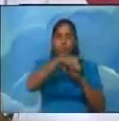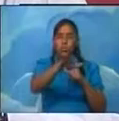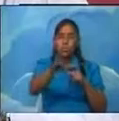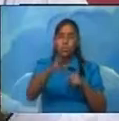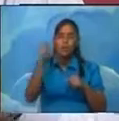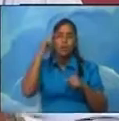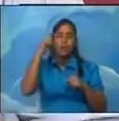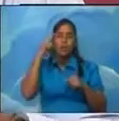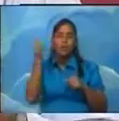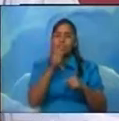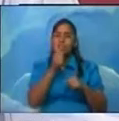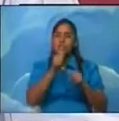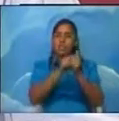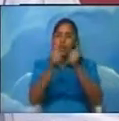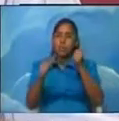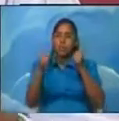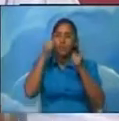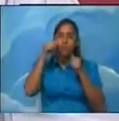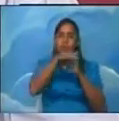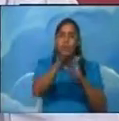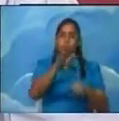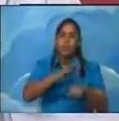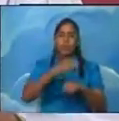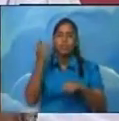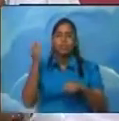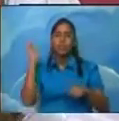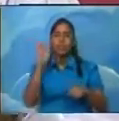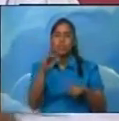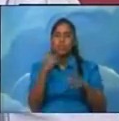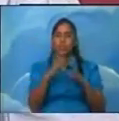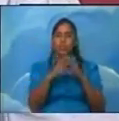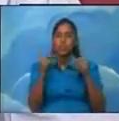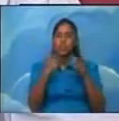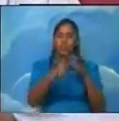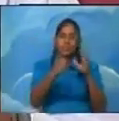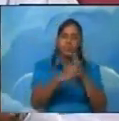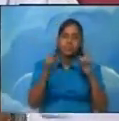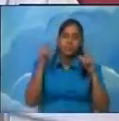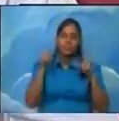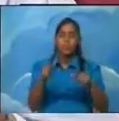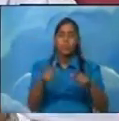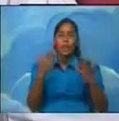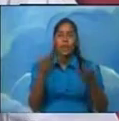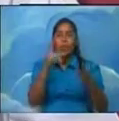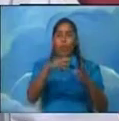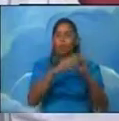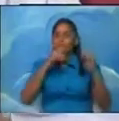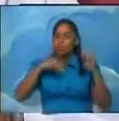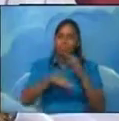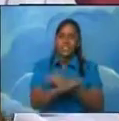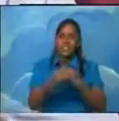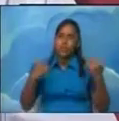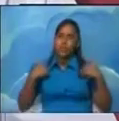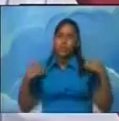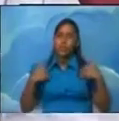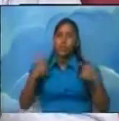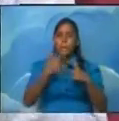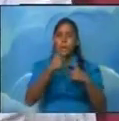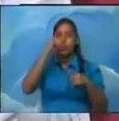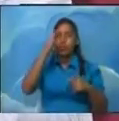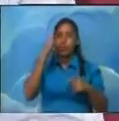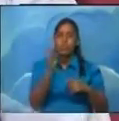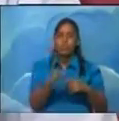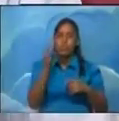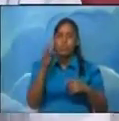¿Sabe quién se ha apartado de Dios? El pueblo. Y por eso le han venido todas estas circunstancias por las cuales ellos han pasado, pero Dios siempre